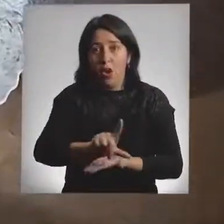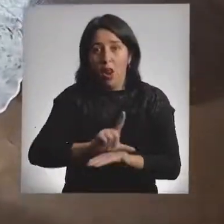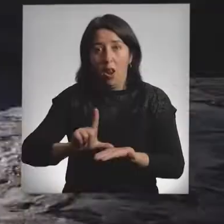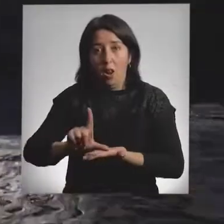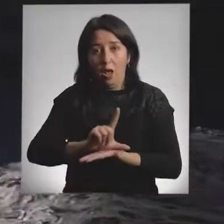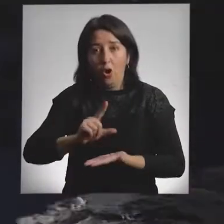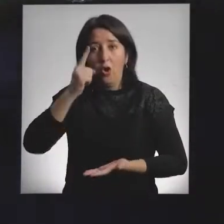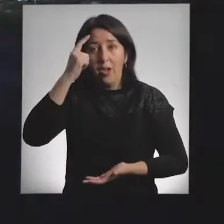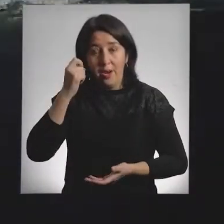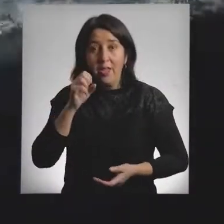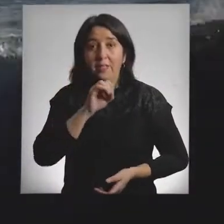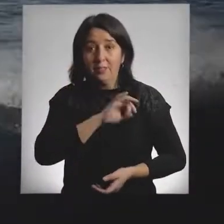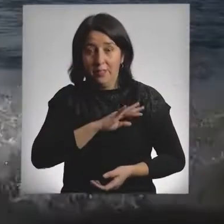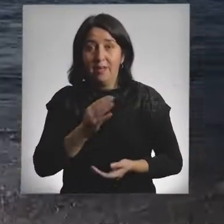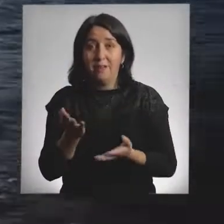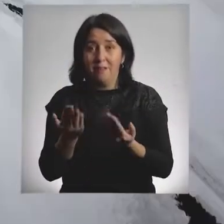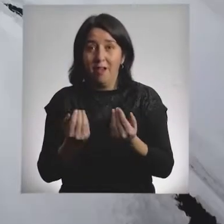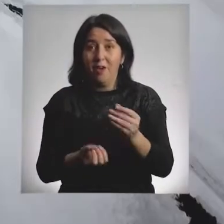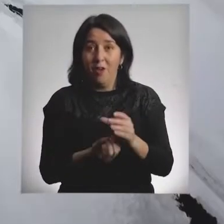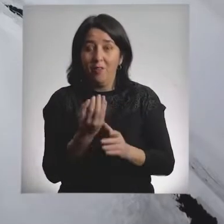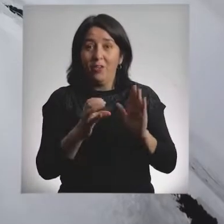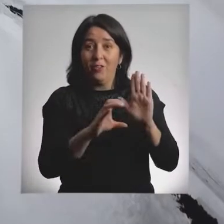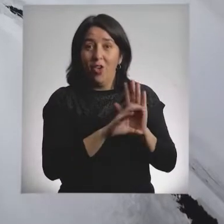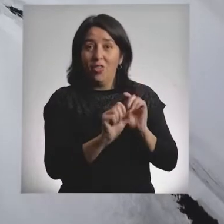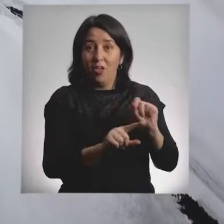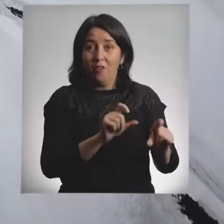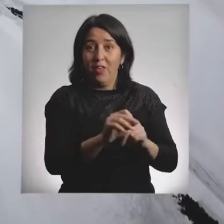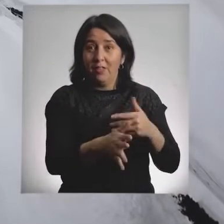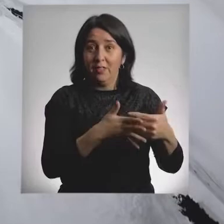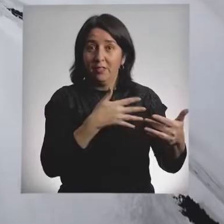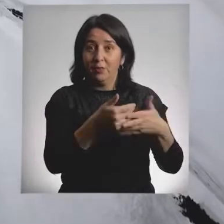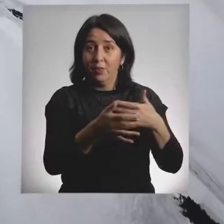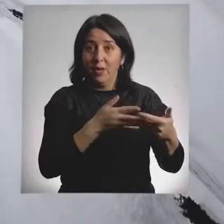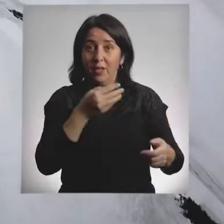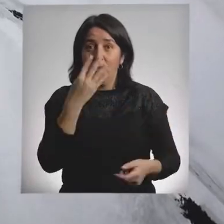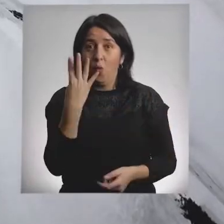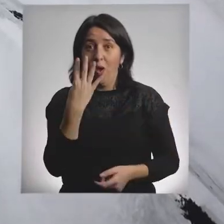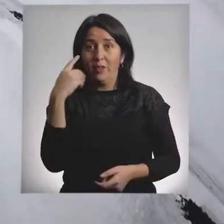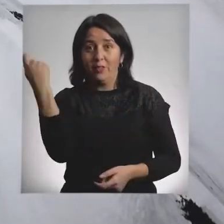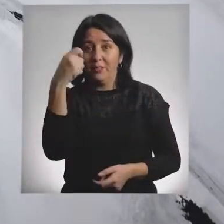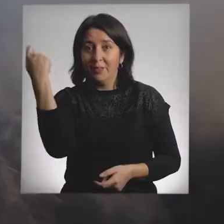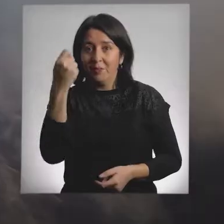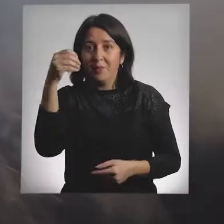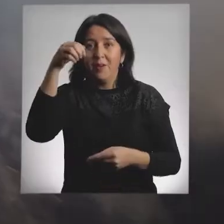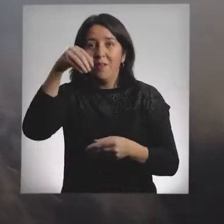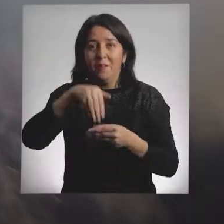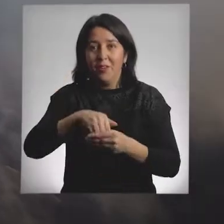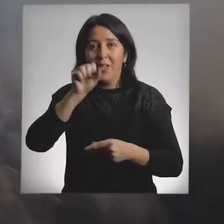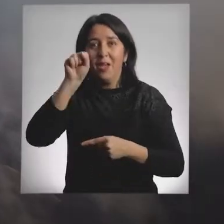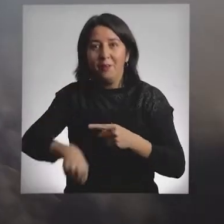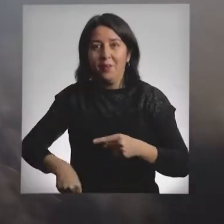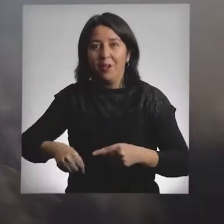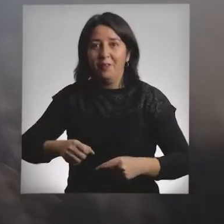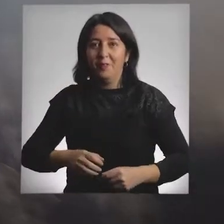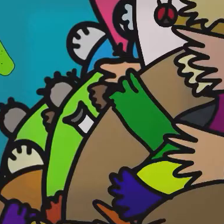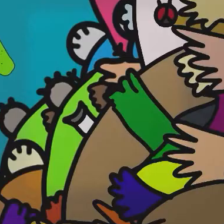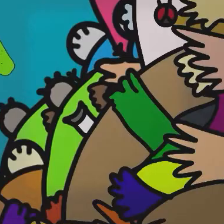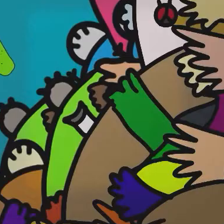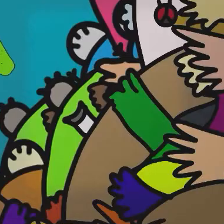y lagos? Si crees que Chile merece una nueva constitución que defiende la naturaleza, este 4 de septiembre, vota